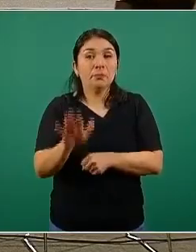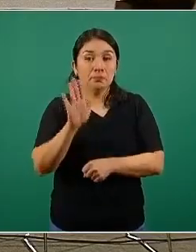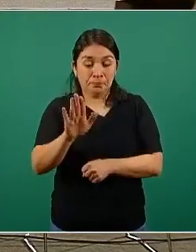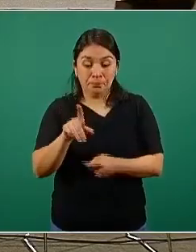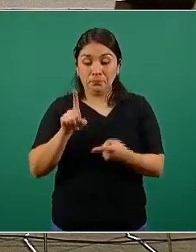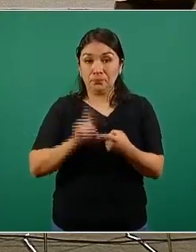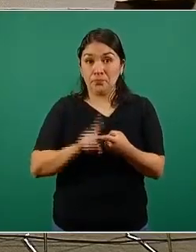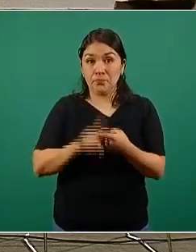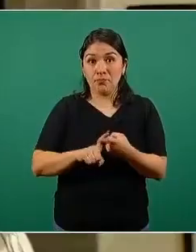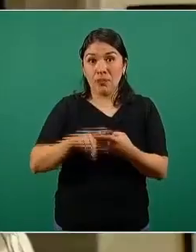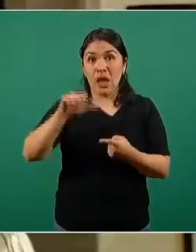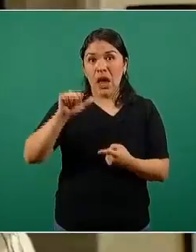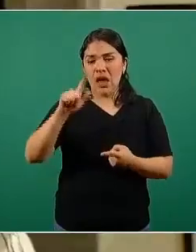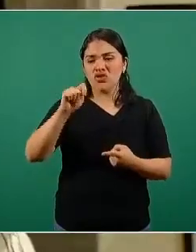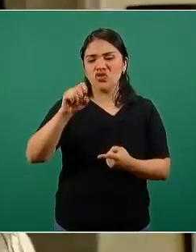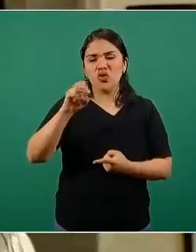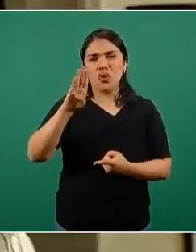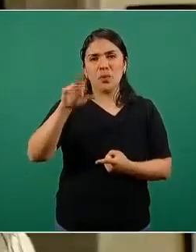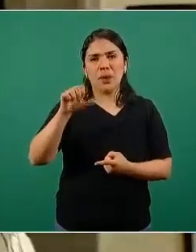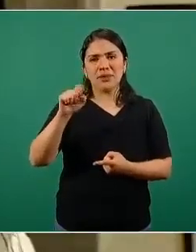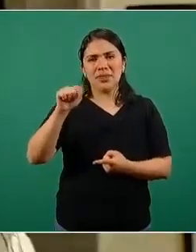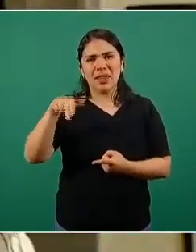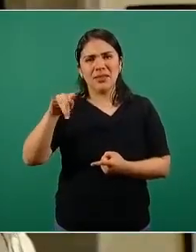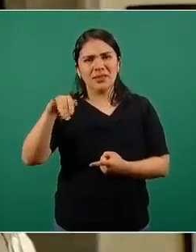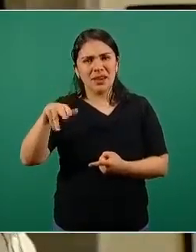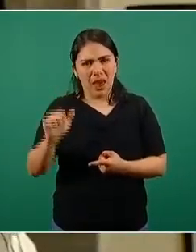son atorvastantina,